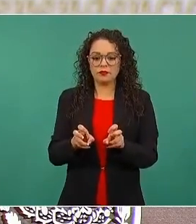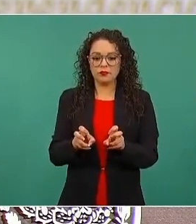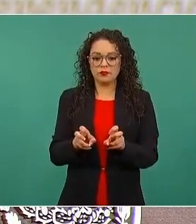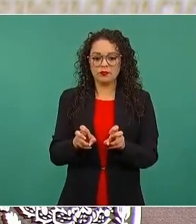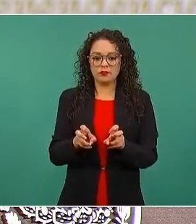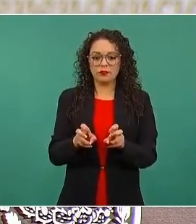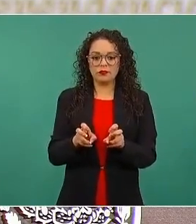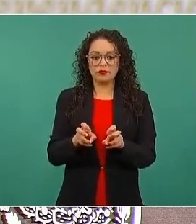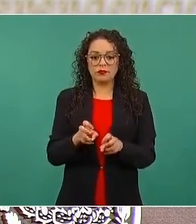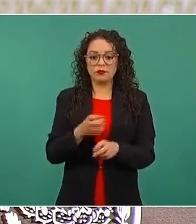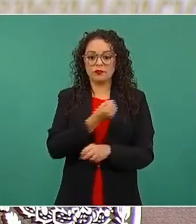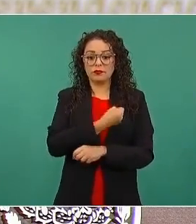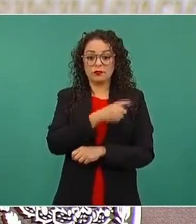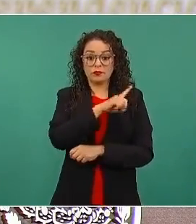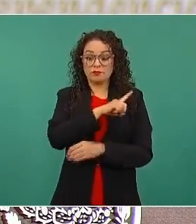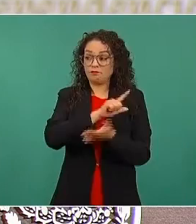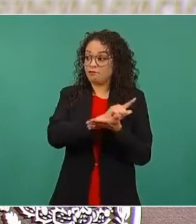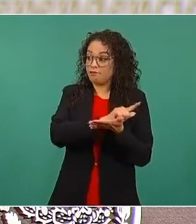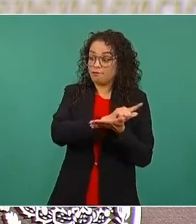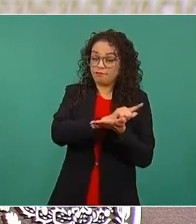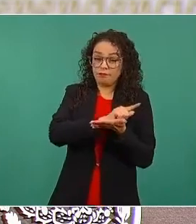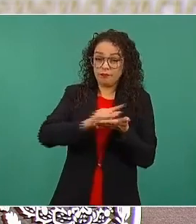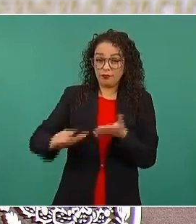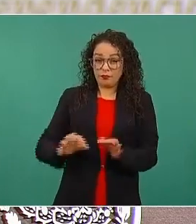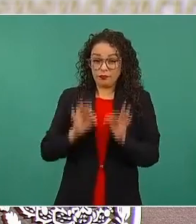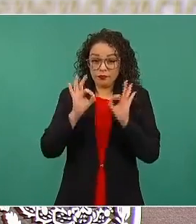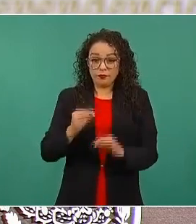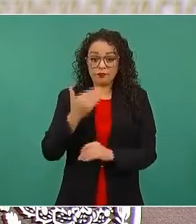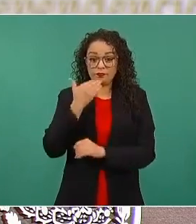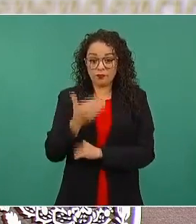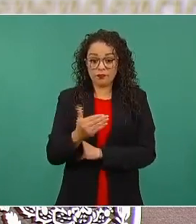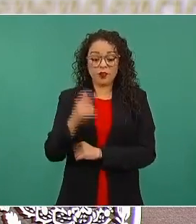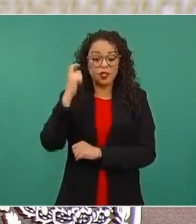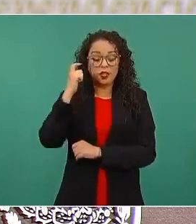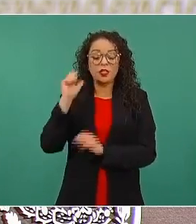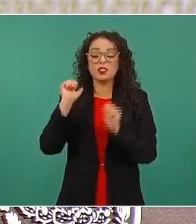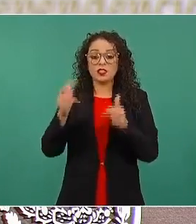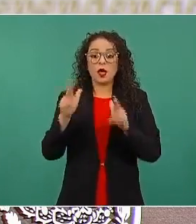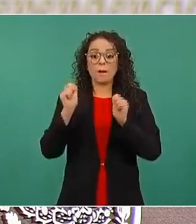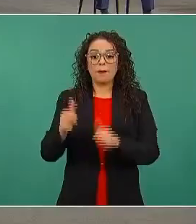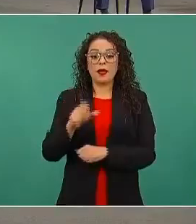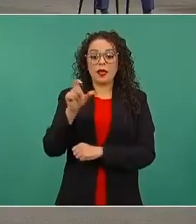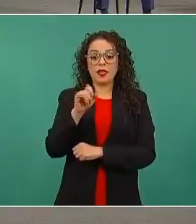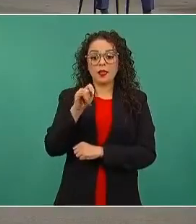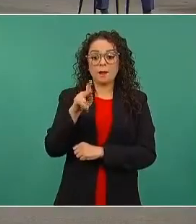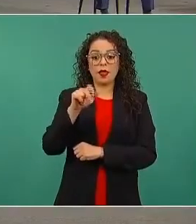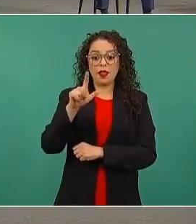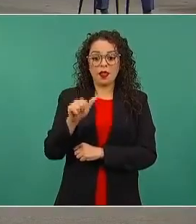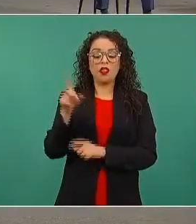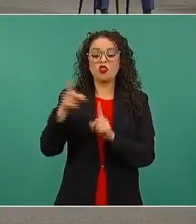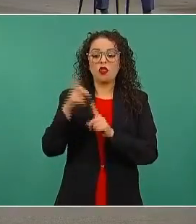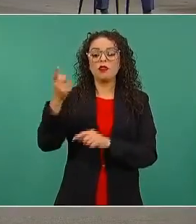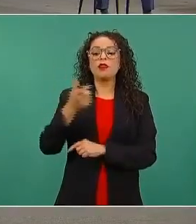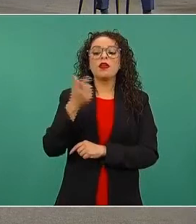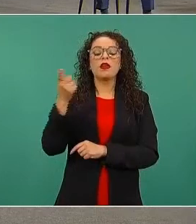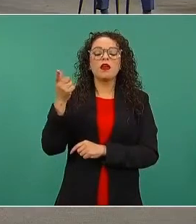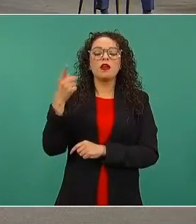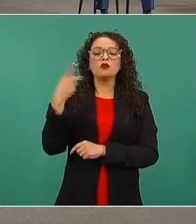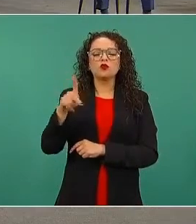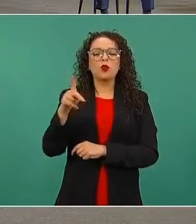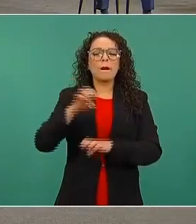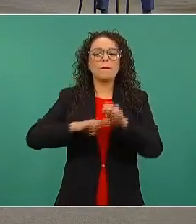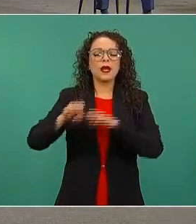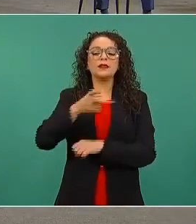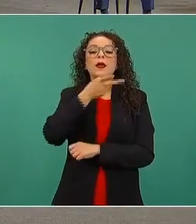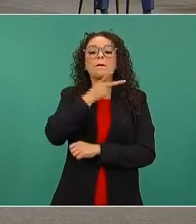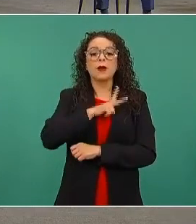de muy, muy limpio y muy bien cuidado en Jiquipilas, Chiapas, de la franquicia Pemex. Muy bien, porque luego los de